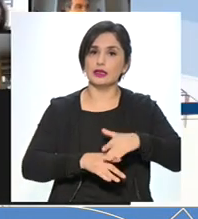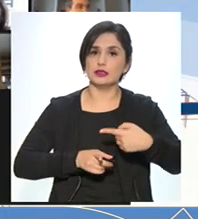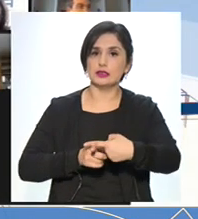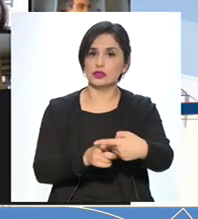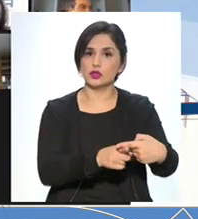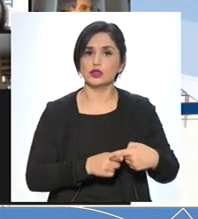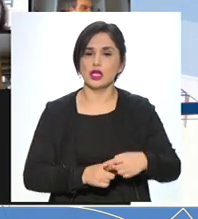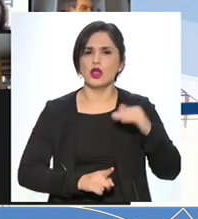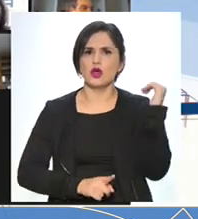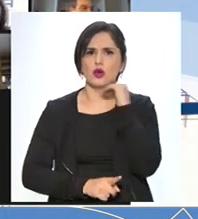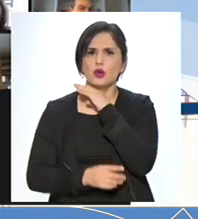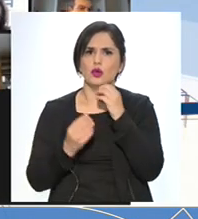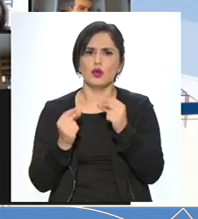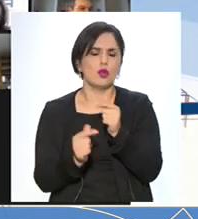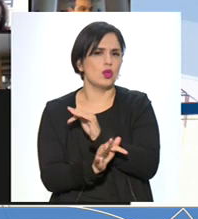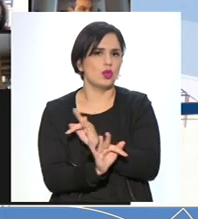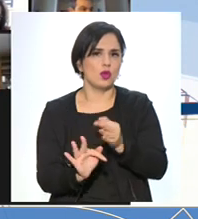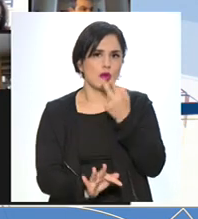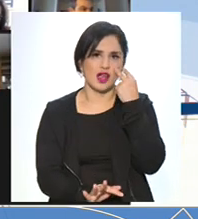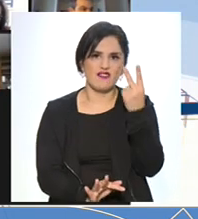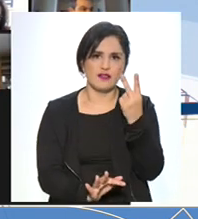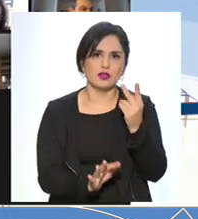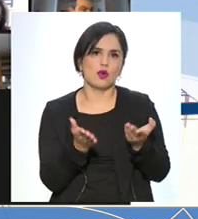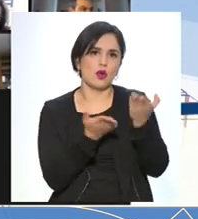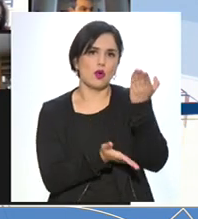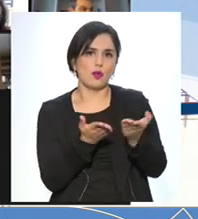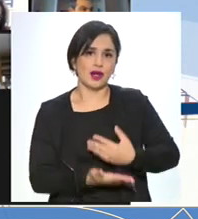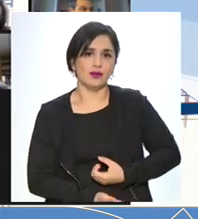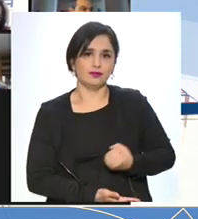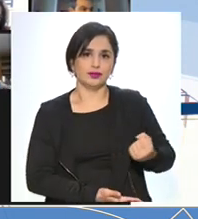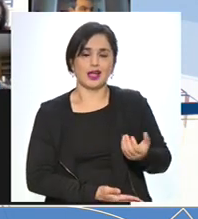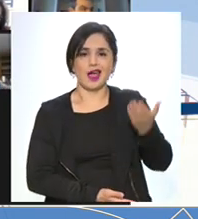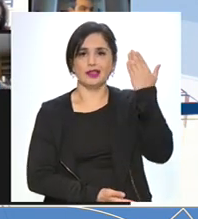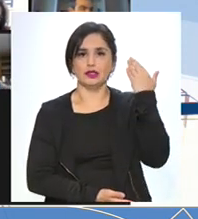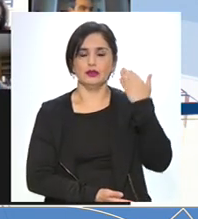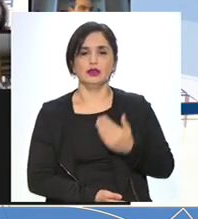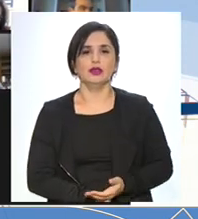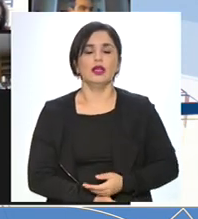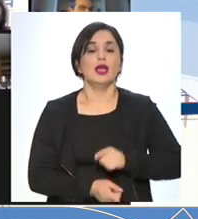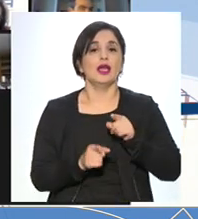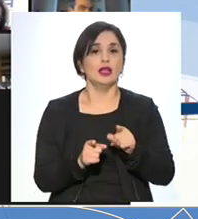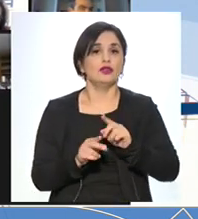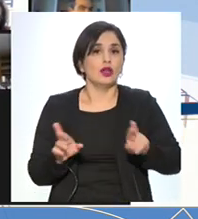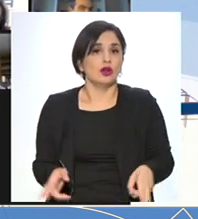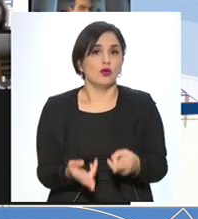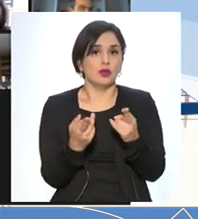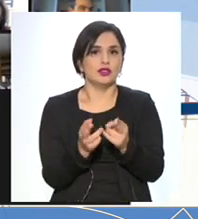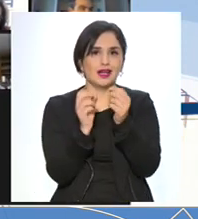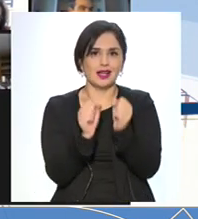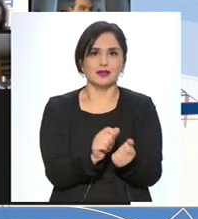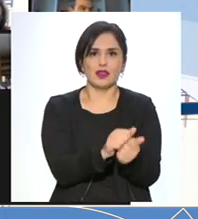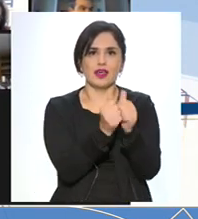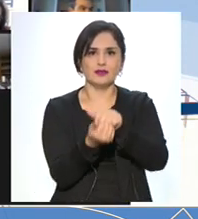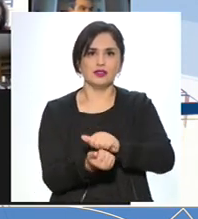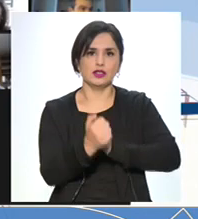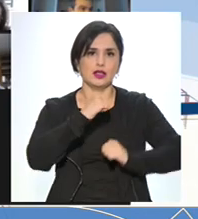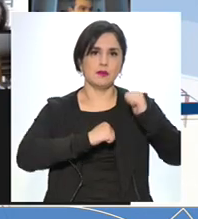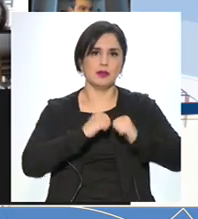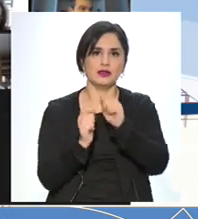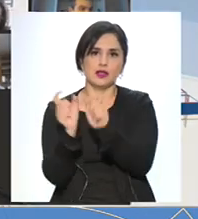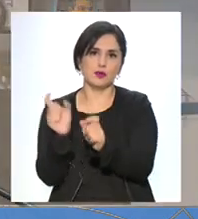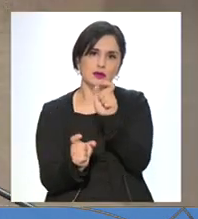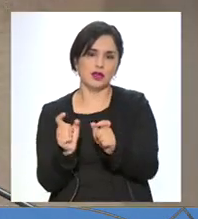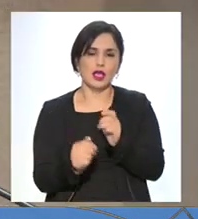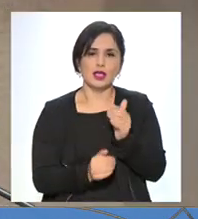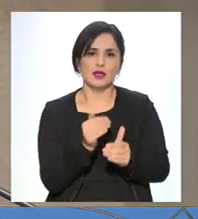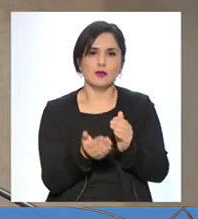una rapidez inédita respecto de recesiones anteriores. Esta recuperación ha sido posible por la capacidad de adaptación de empresas y personas y el avance